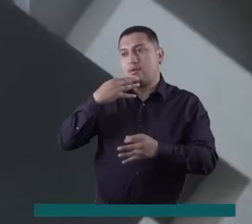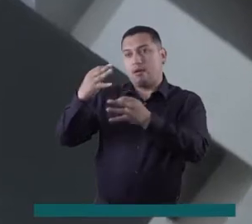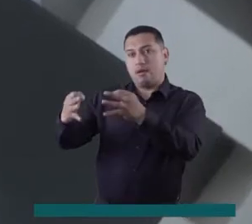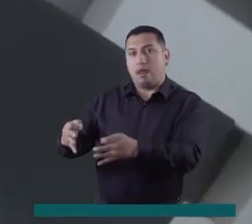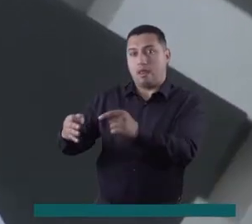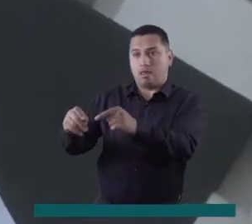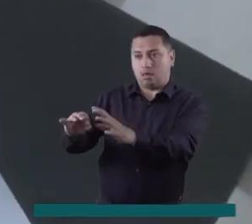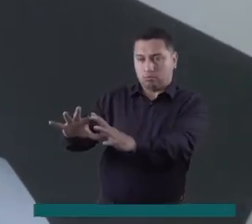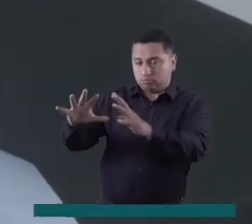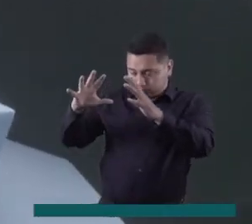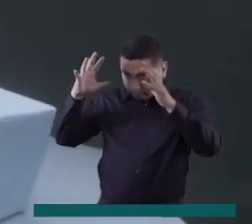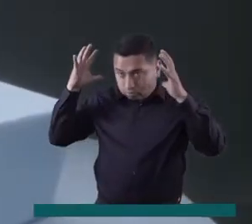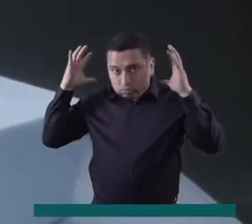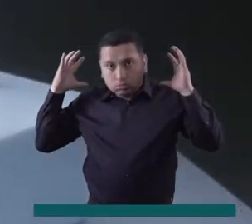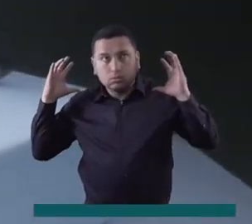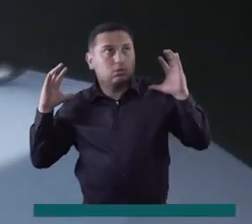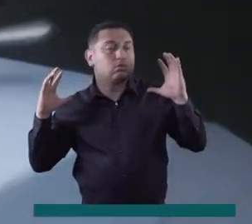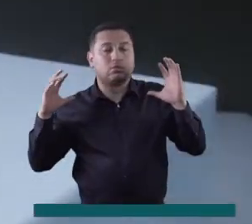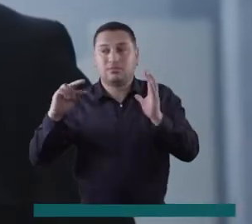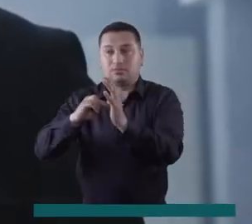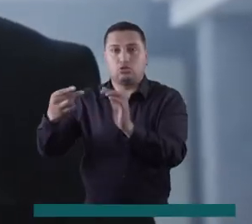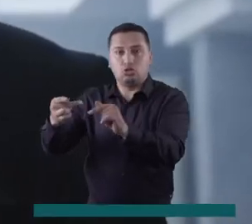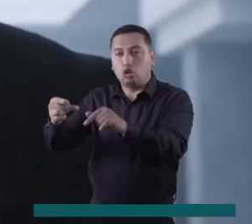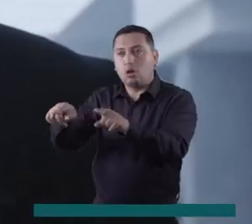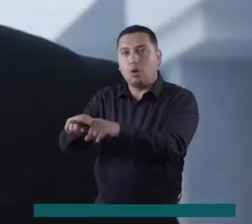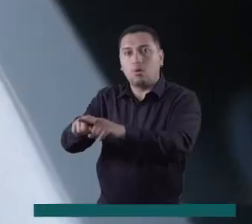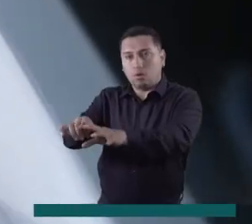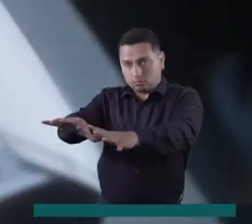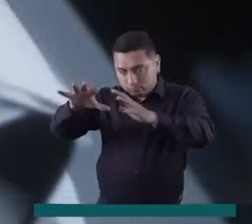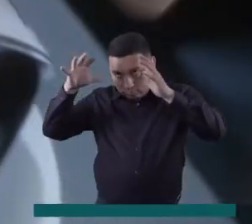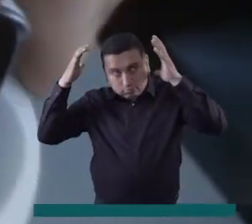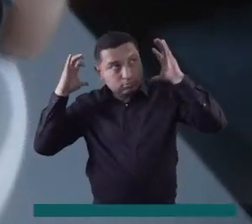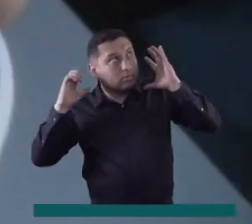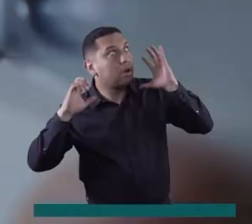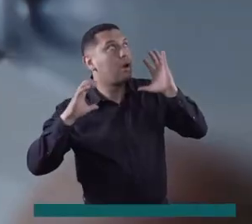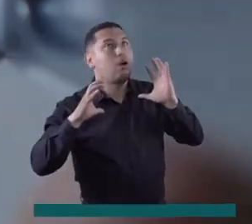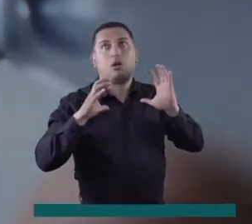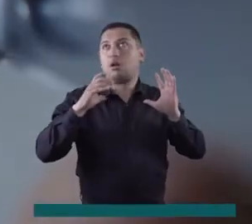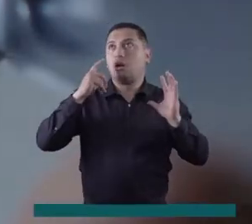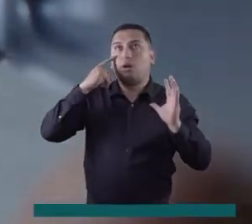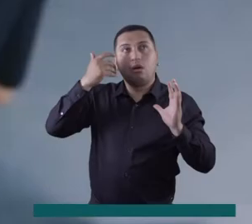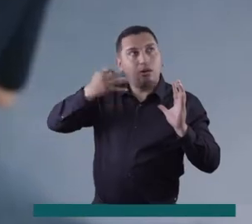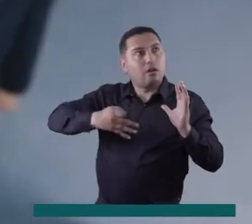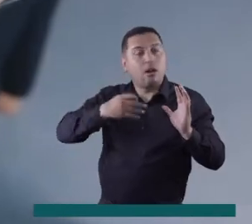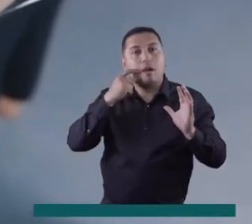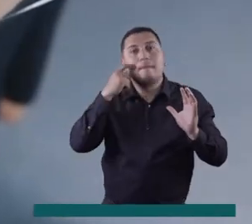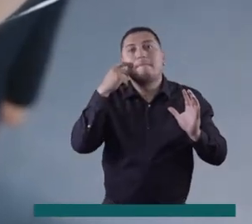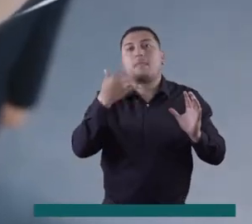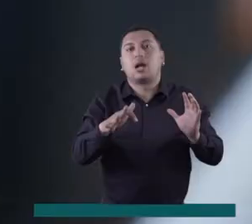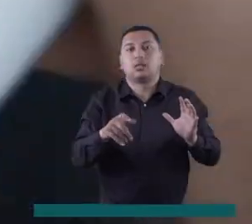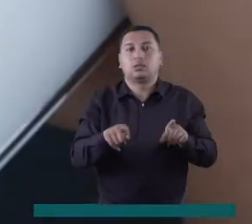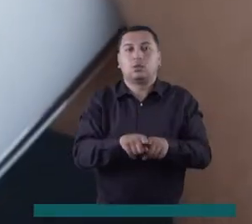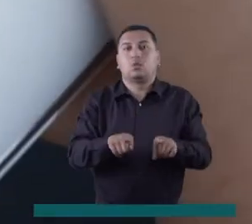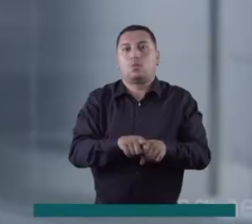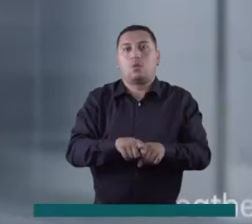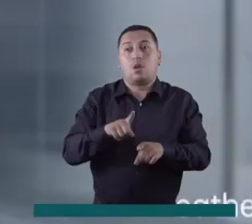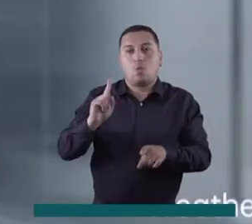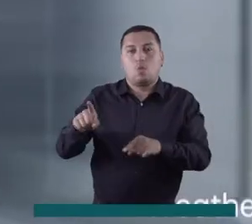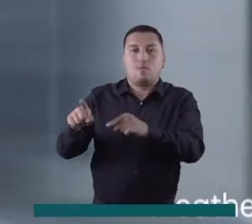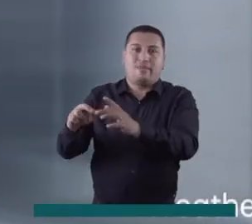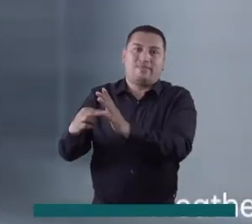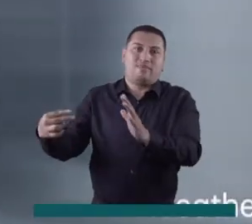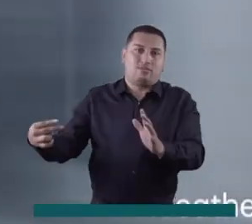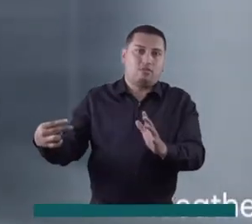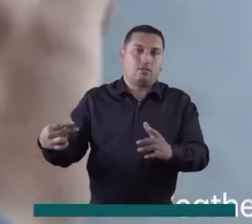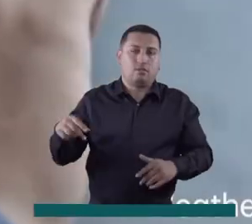caso de la realidad aumentada, que es algo así como el conjunto de tecnologías que permiten a un usuario percibir parte del mundo real a través